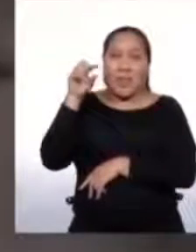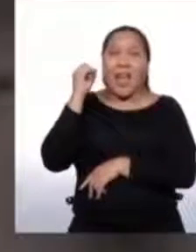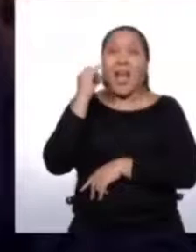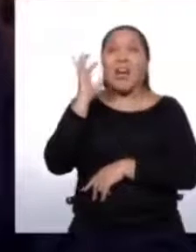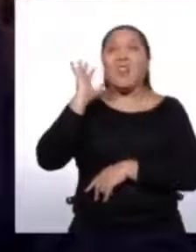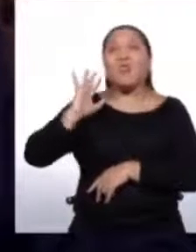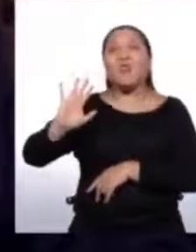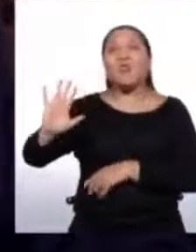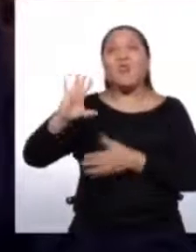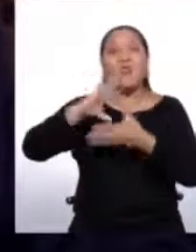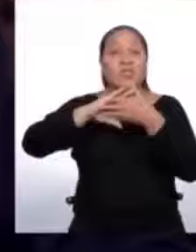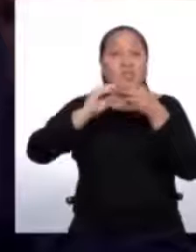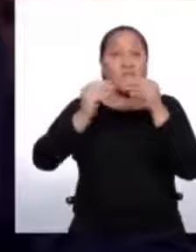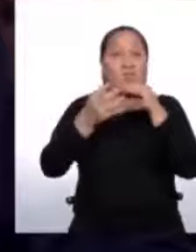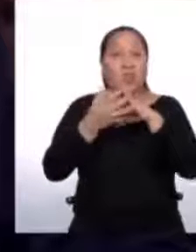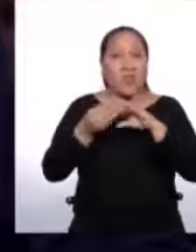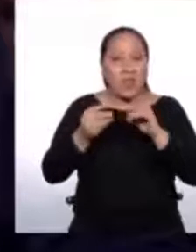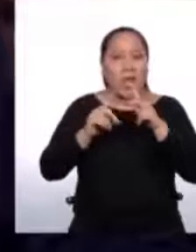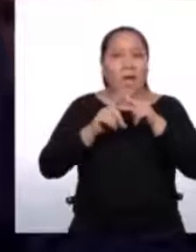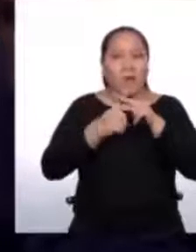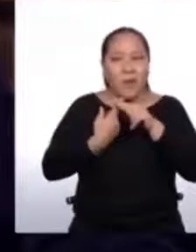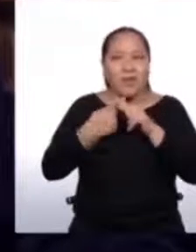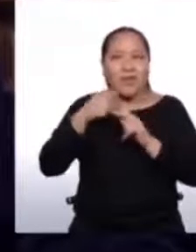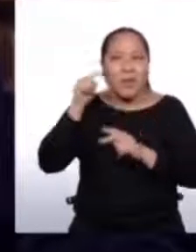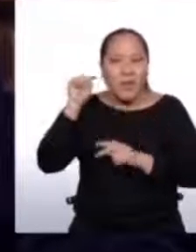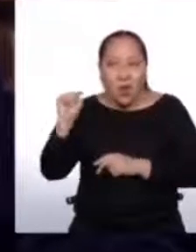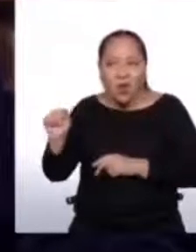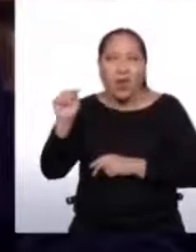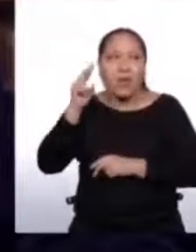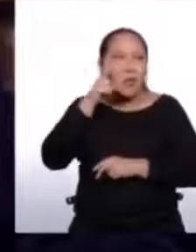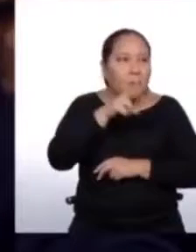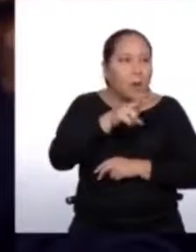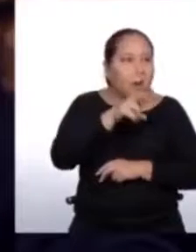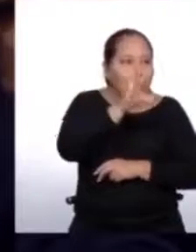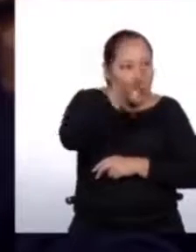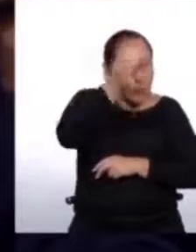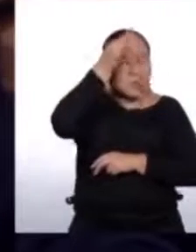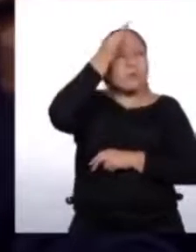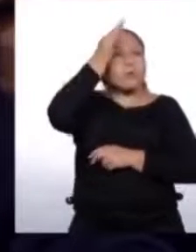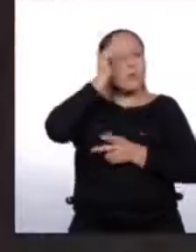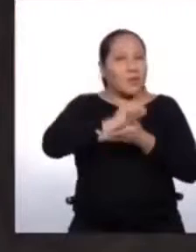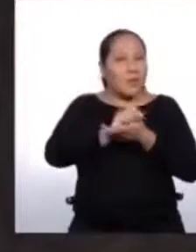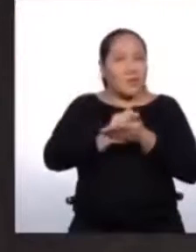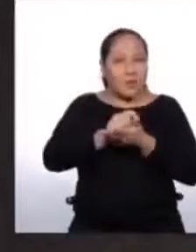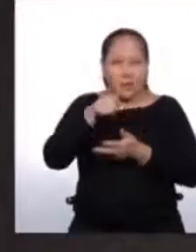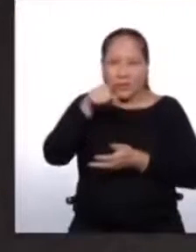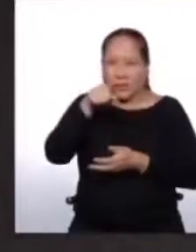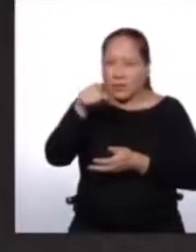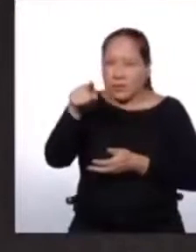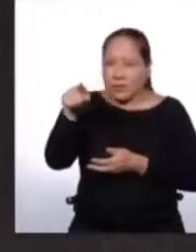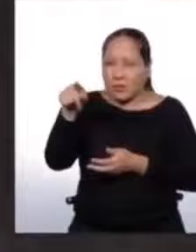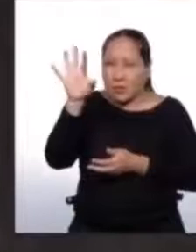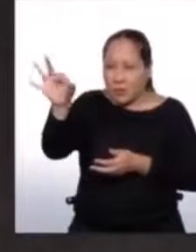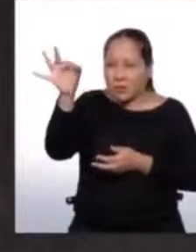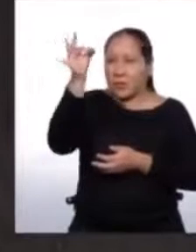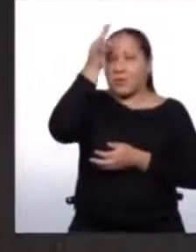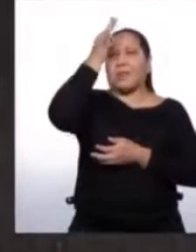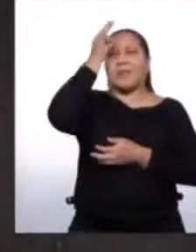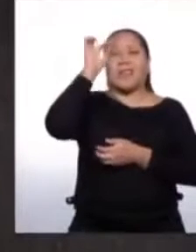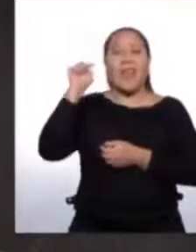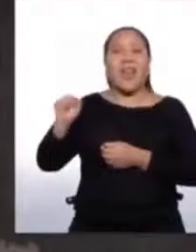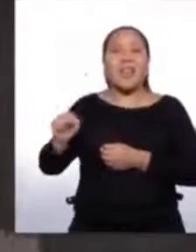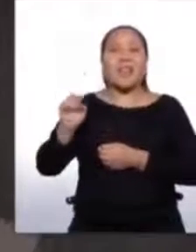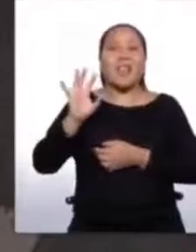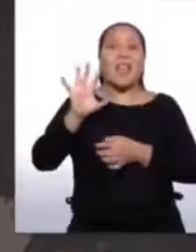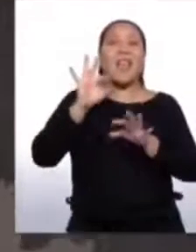cuentos parten precisamente de esa posición, es decir, del narrador que observa. Él elige el